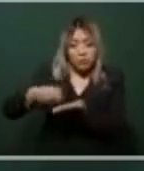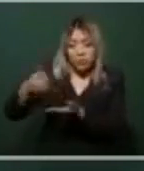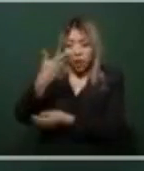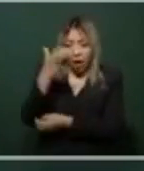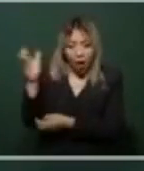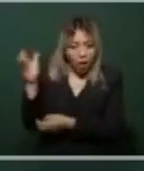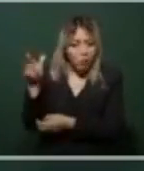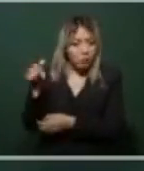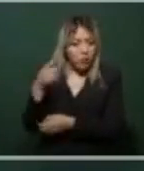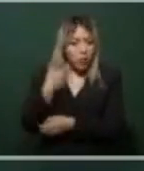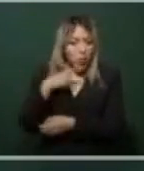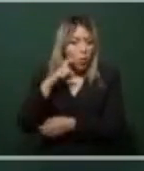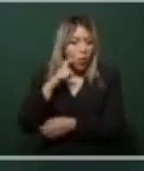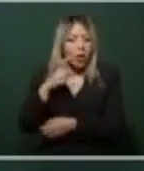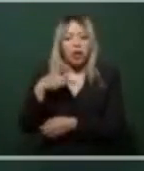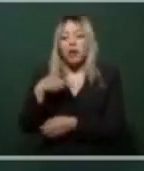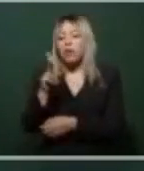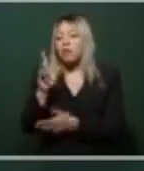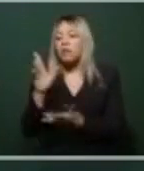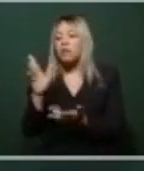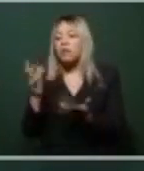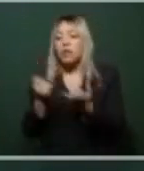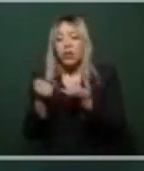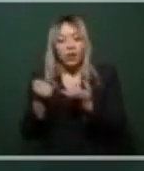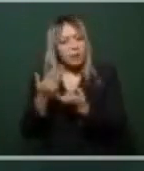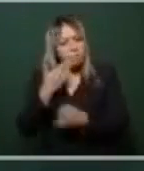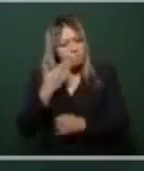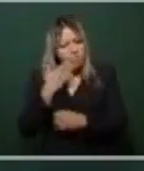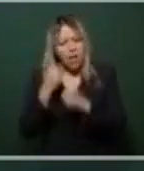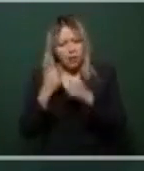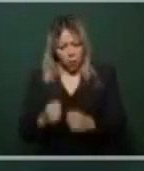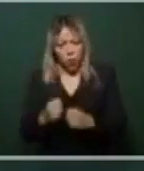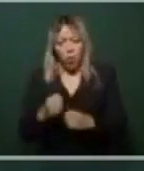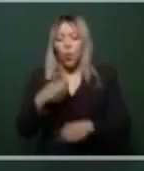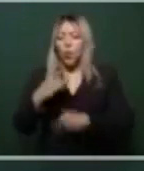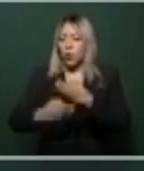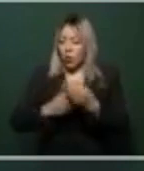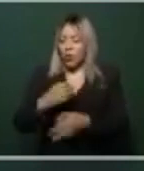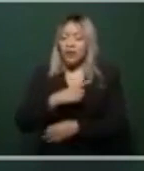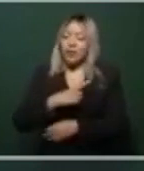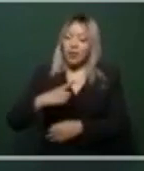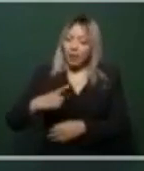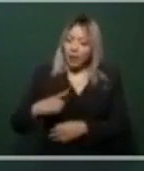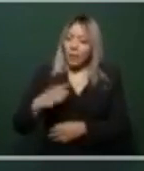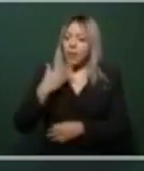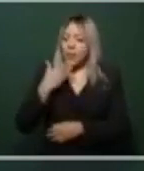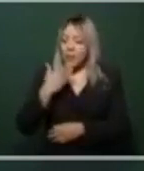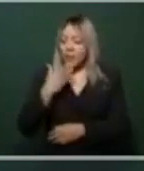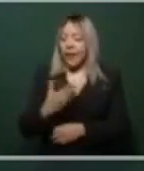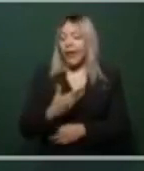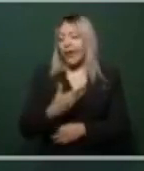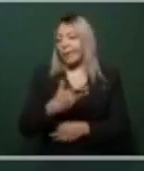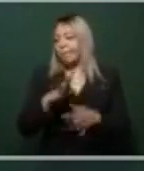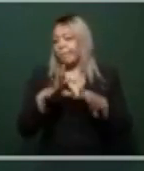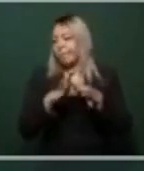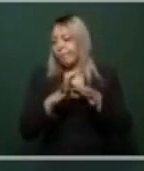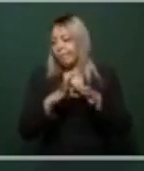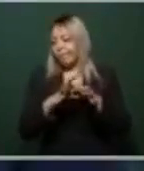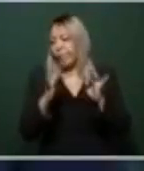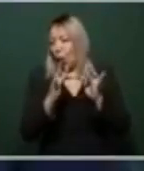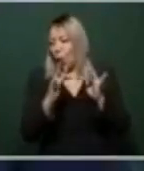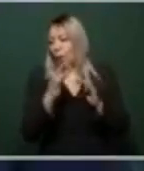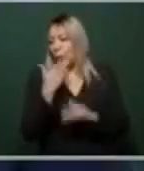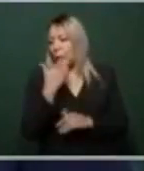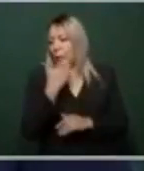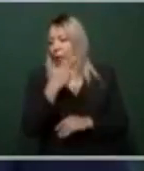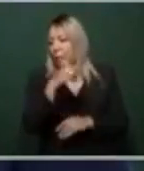convenciendo de que debemos de llevar una muy buena relación entre los dos países